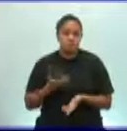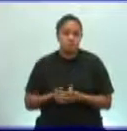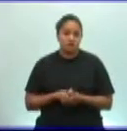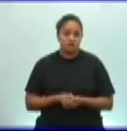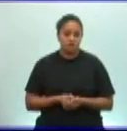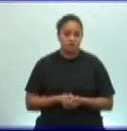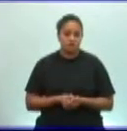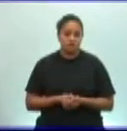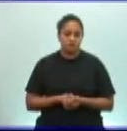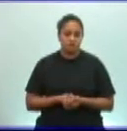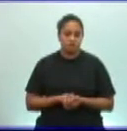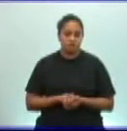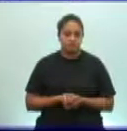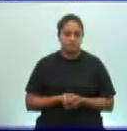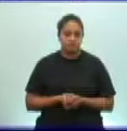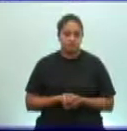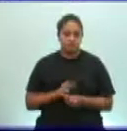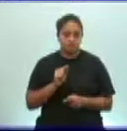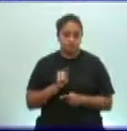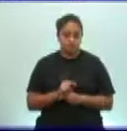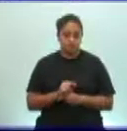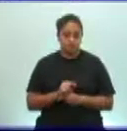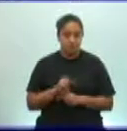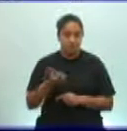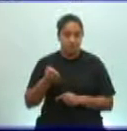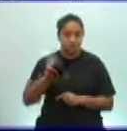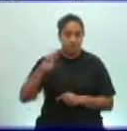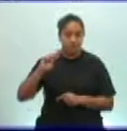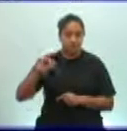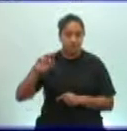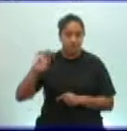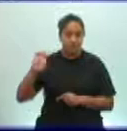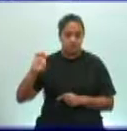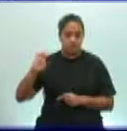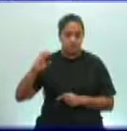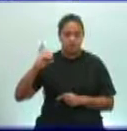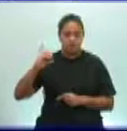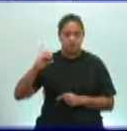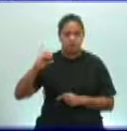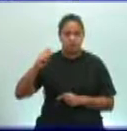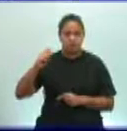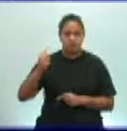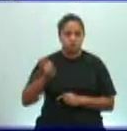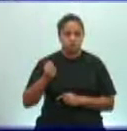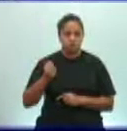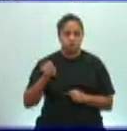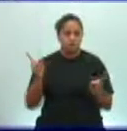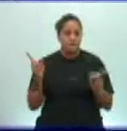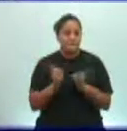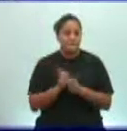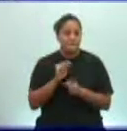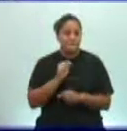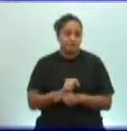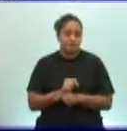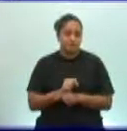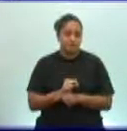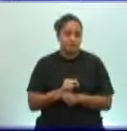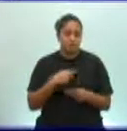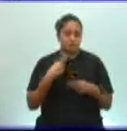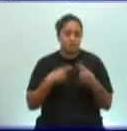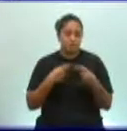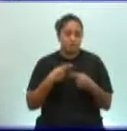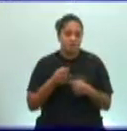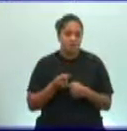del texto, mientras que la anécdota es un relato o narración generalmente breve sobre un suceso